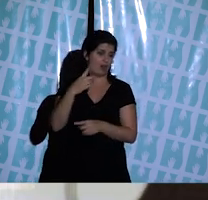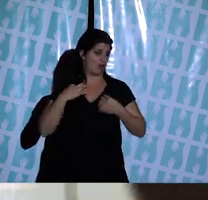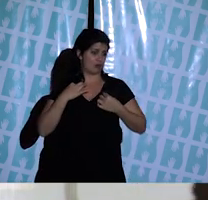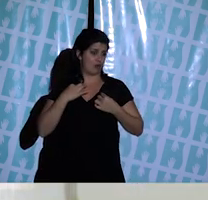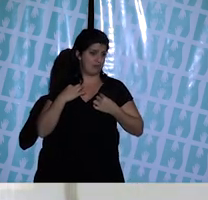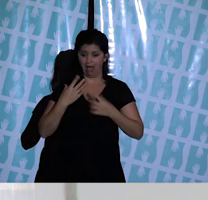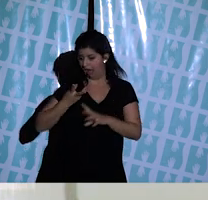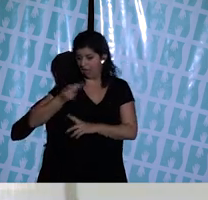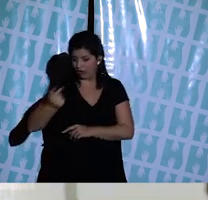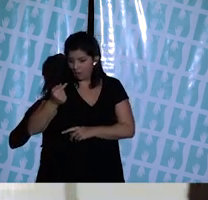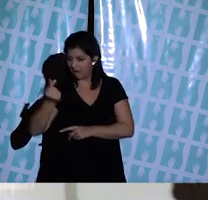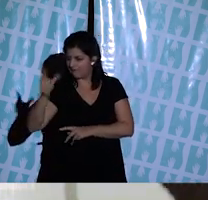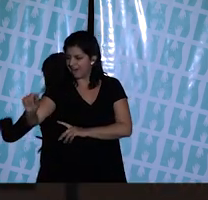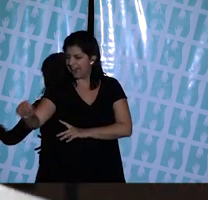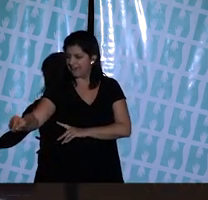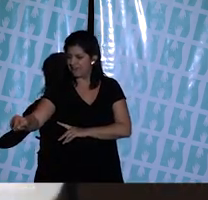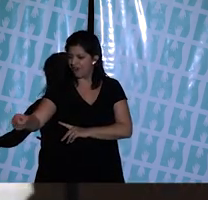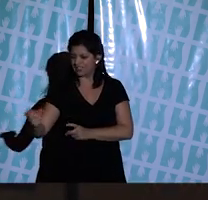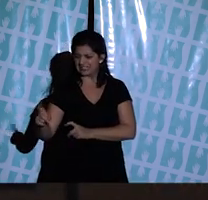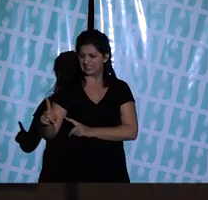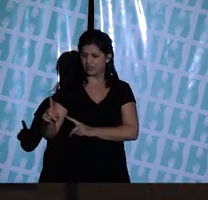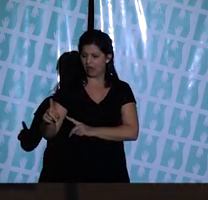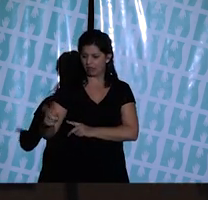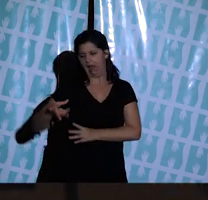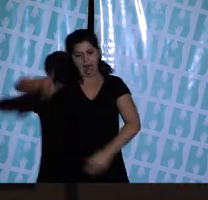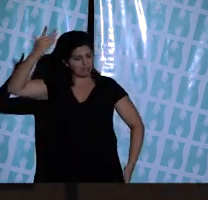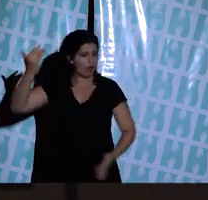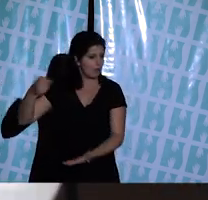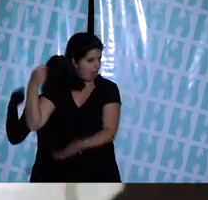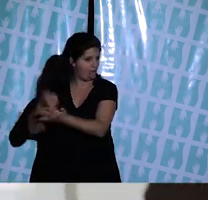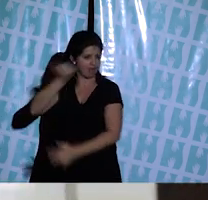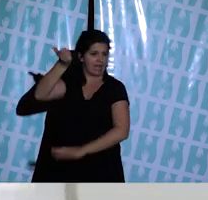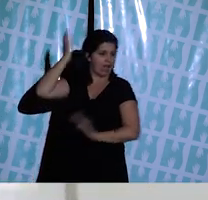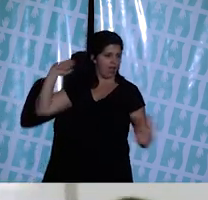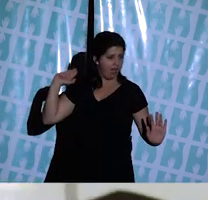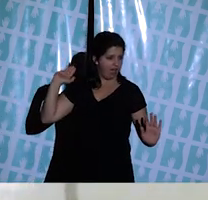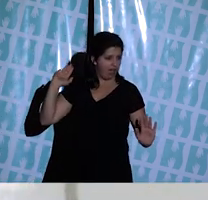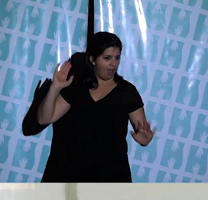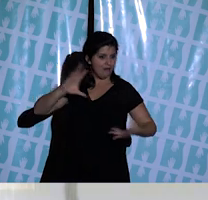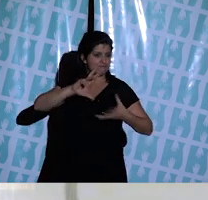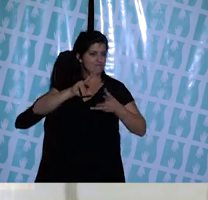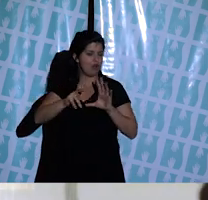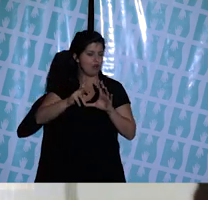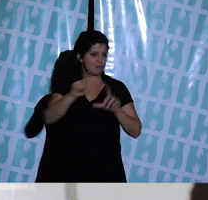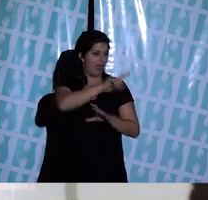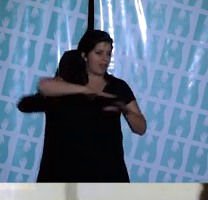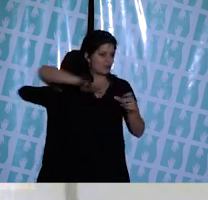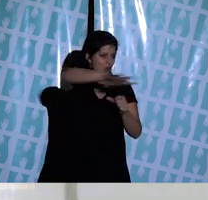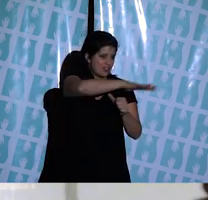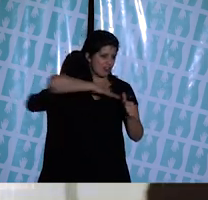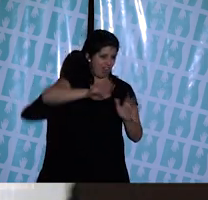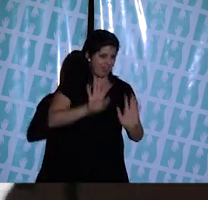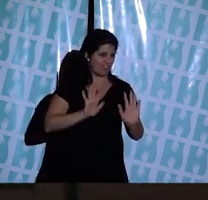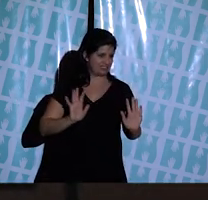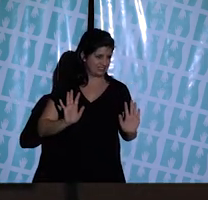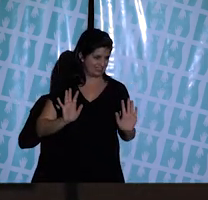no necesitamos que me la oferta. Pero son esas cuestiones que tienen que ver con el mismo sistema. Tiene que